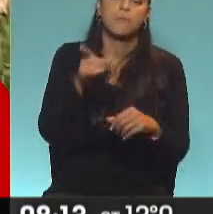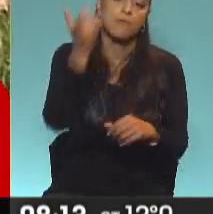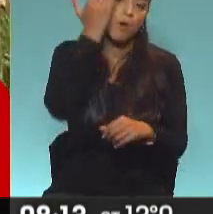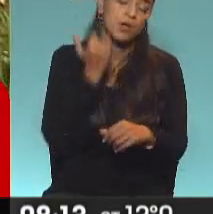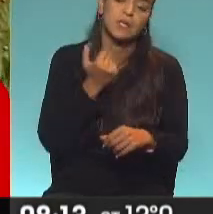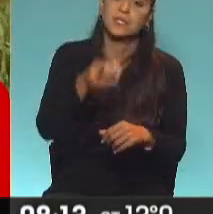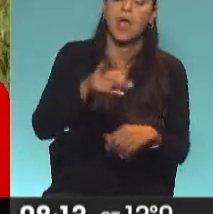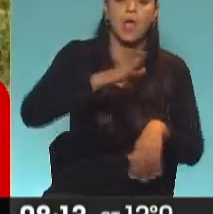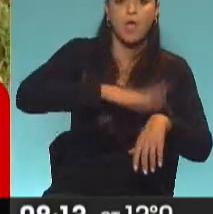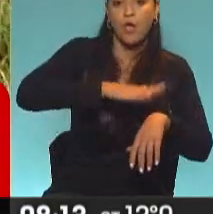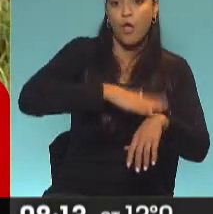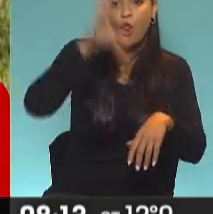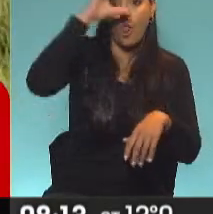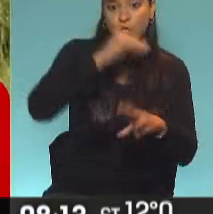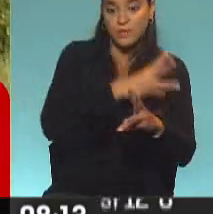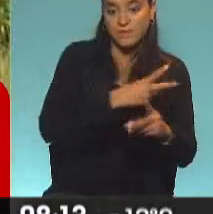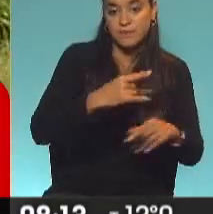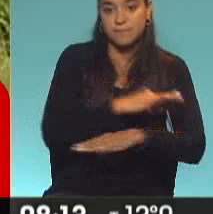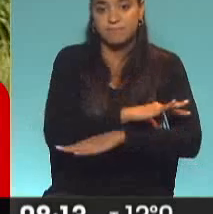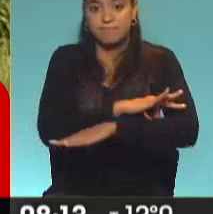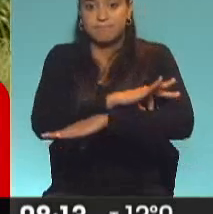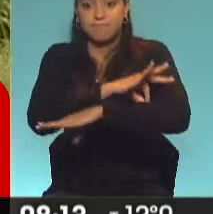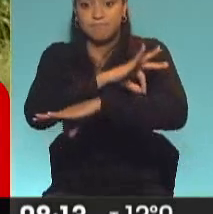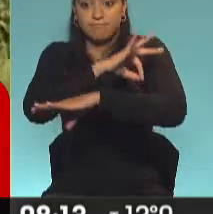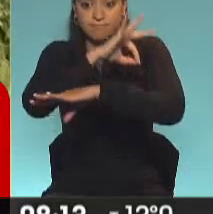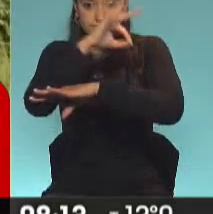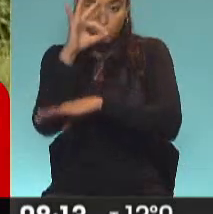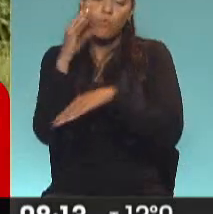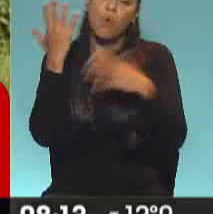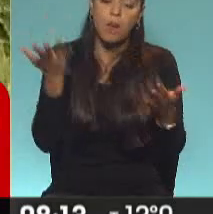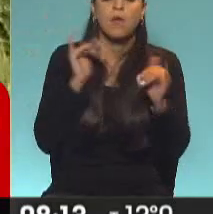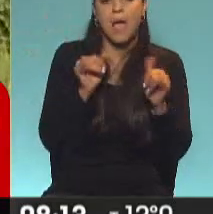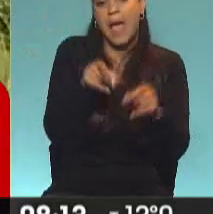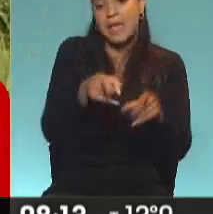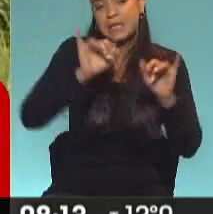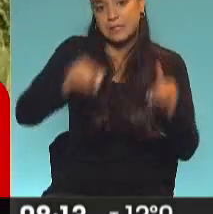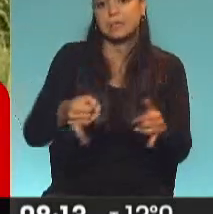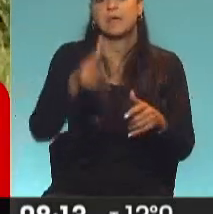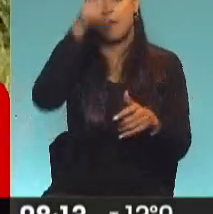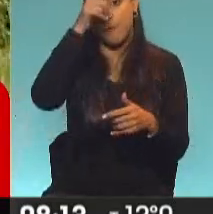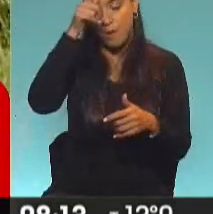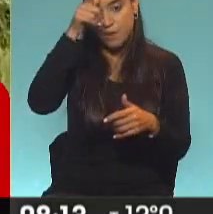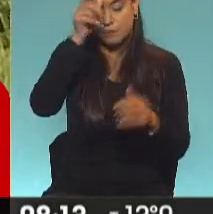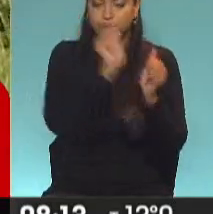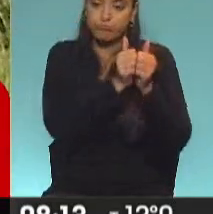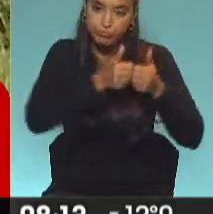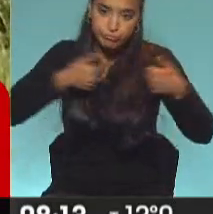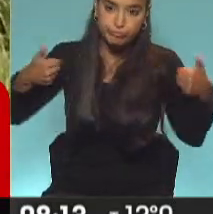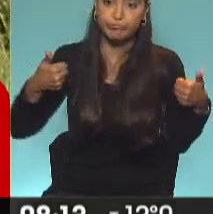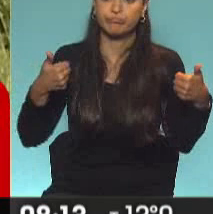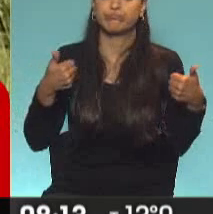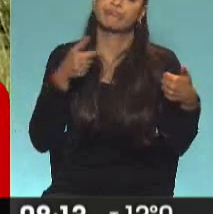noche y el comienzo de la mañana, y finalmente sí, la acción de los efectivos de la policía